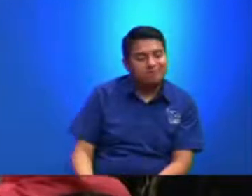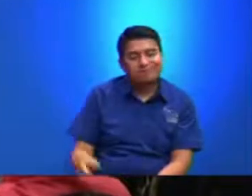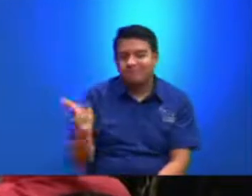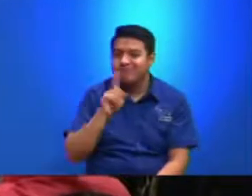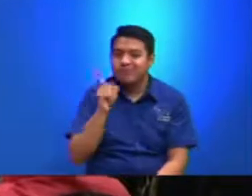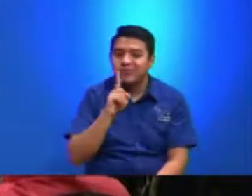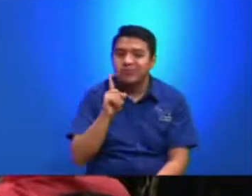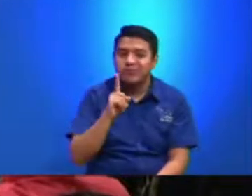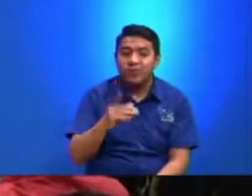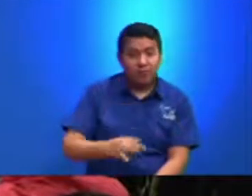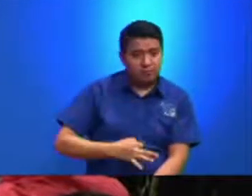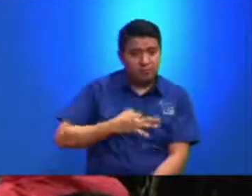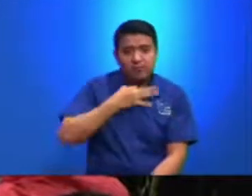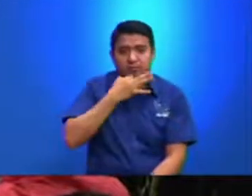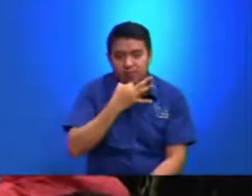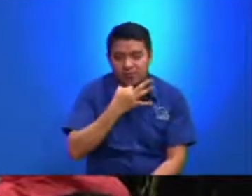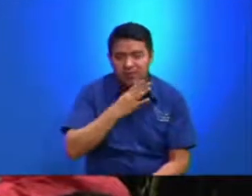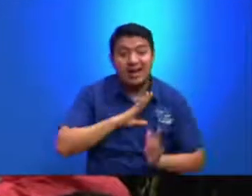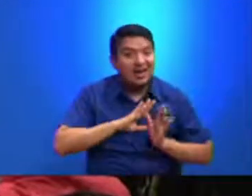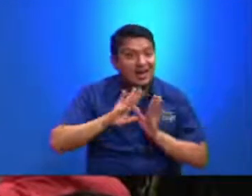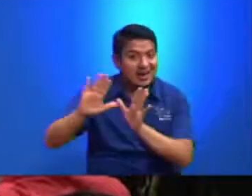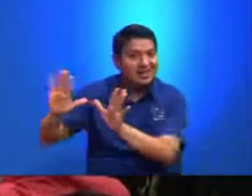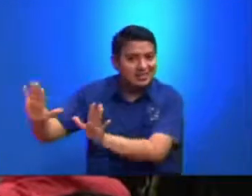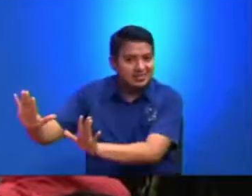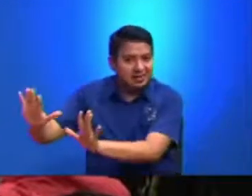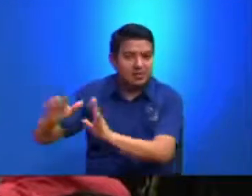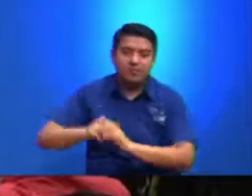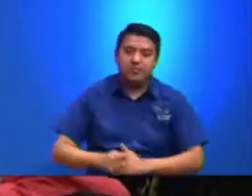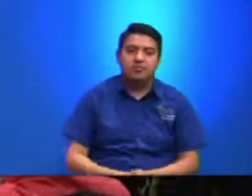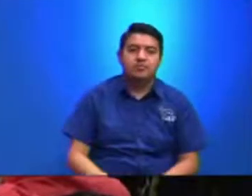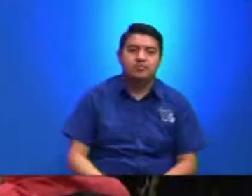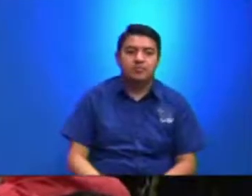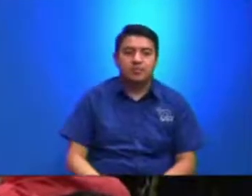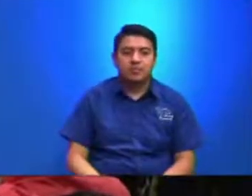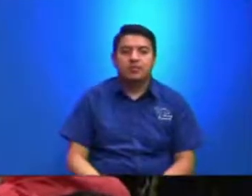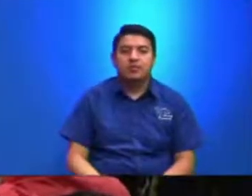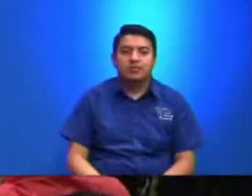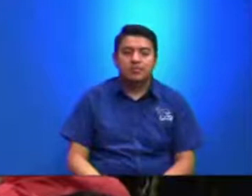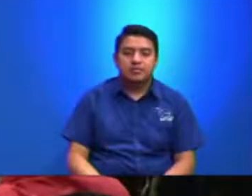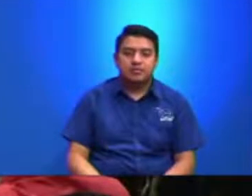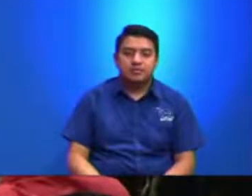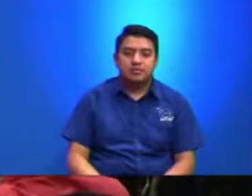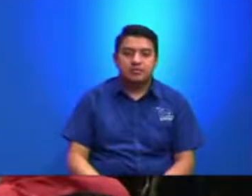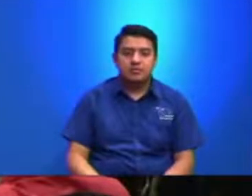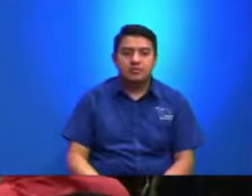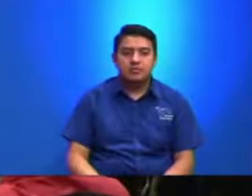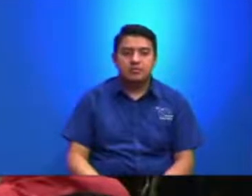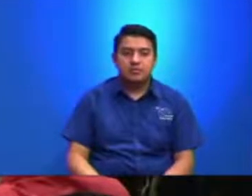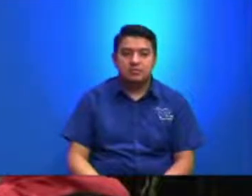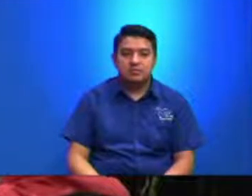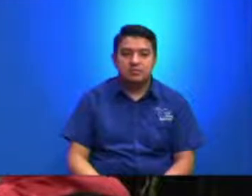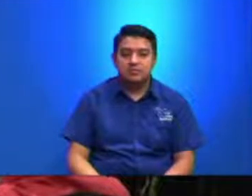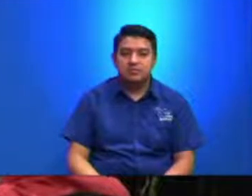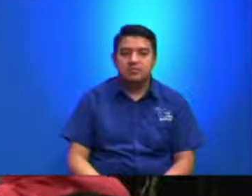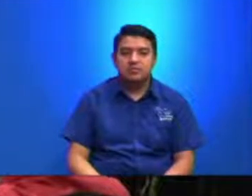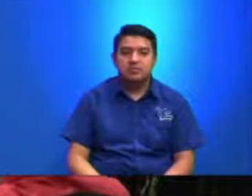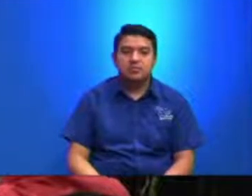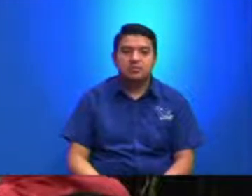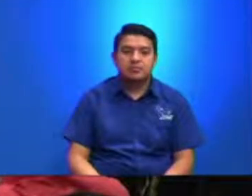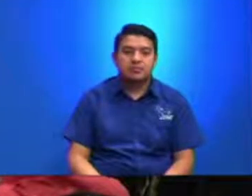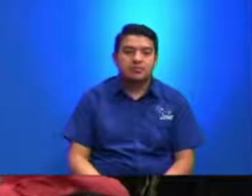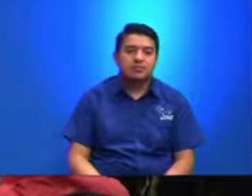A usted le queda perfecto. Sí, ¿verdad usted? Y me miro bien. Se mira.